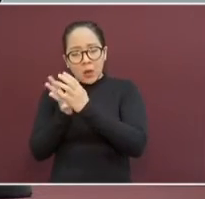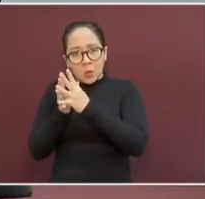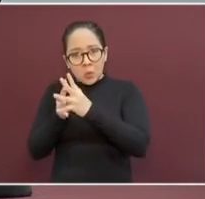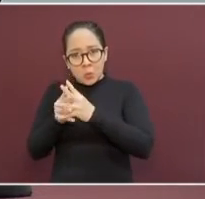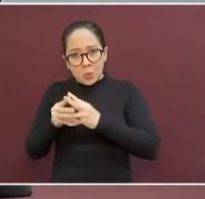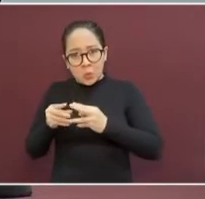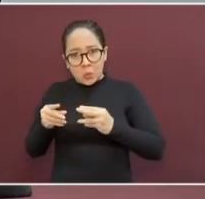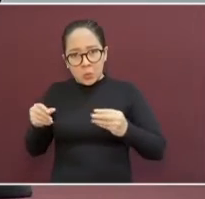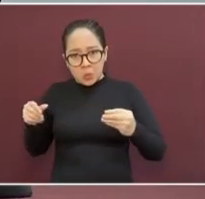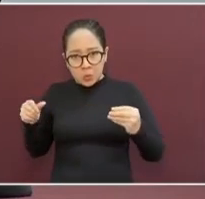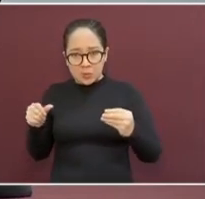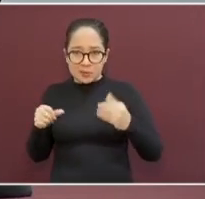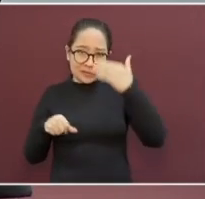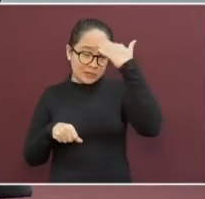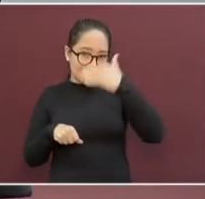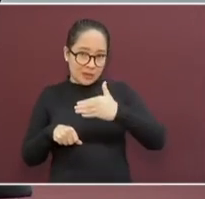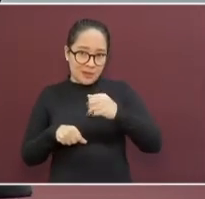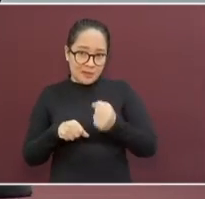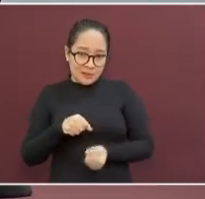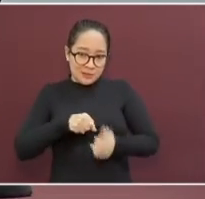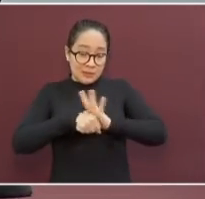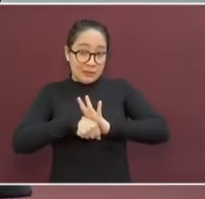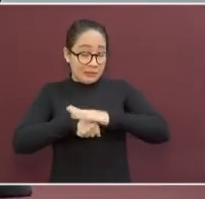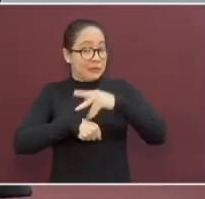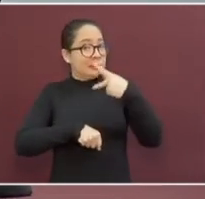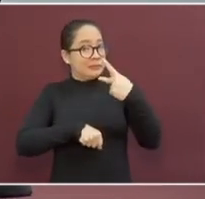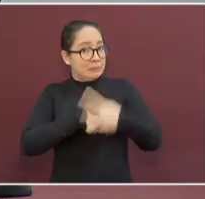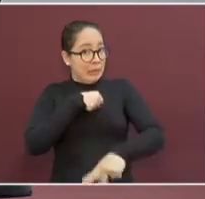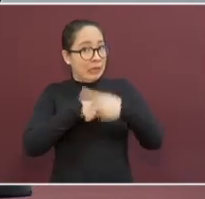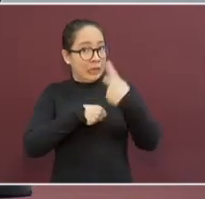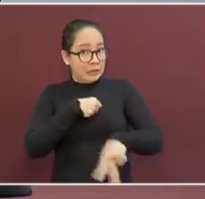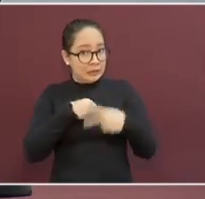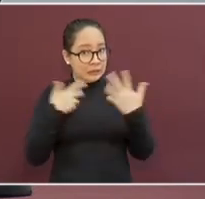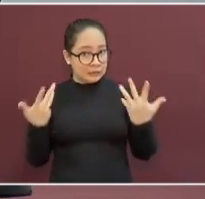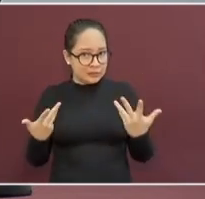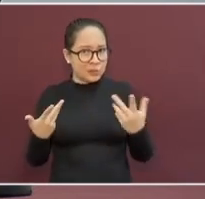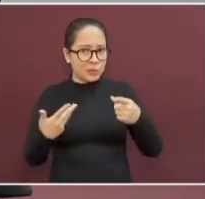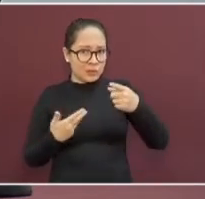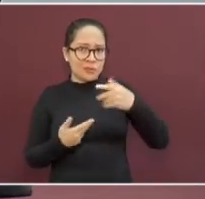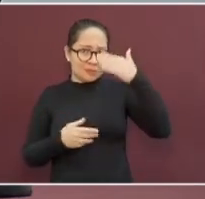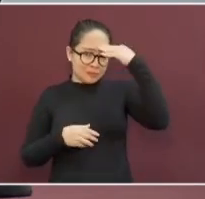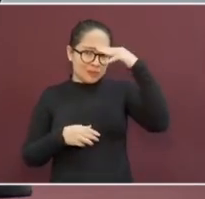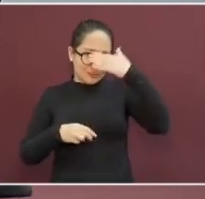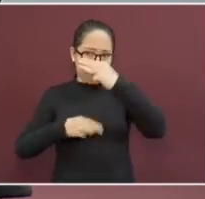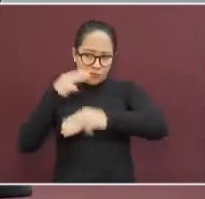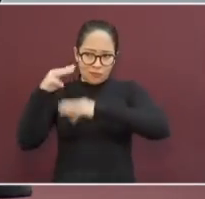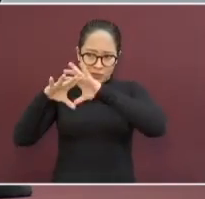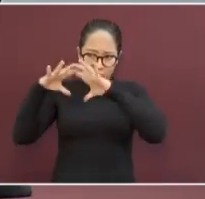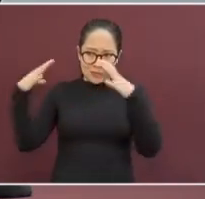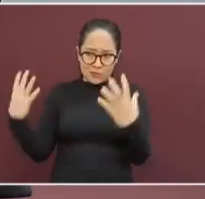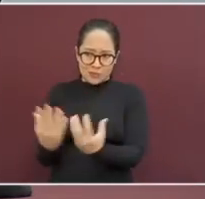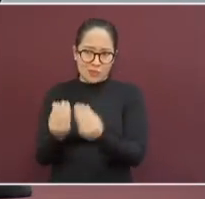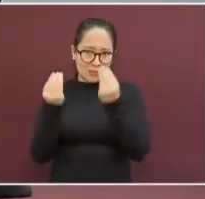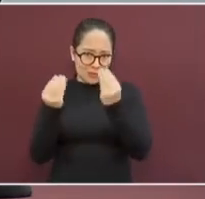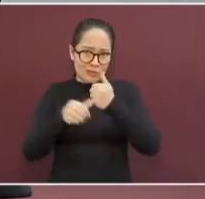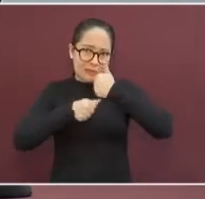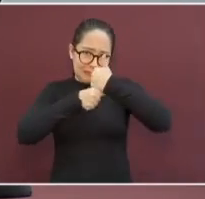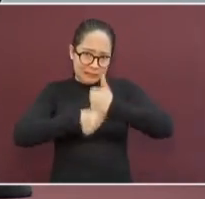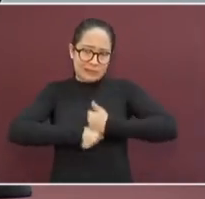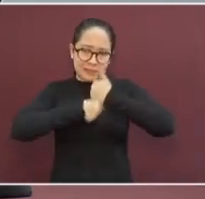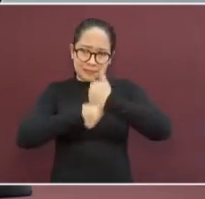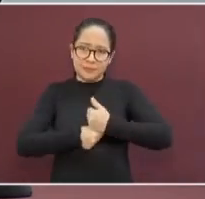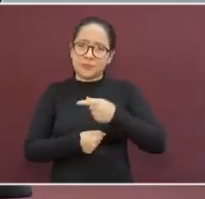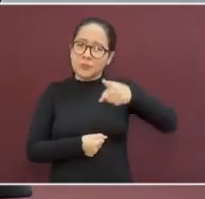por esa misma razón ustedes han visto mayor reforzamiento de las acciones